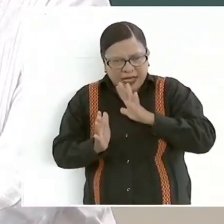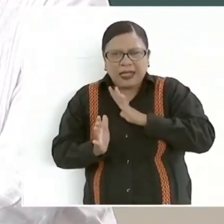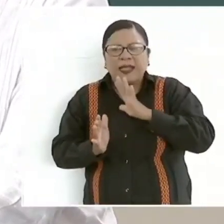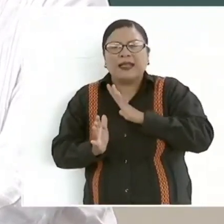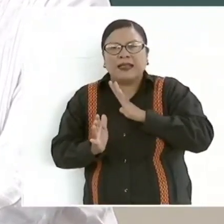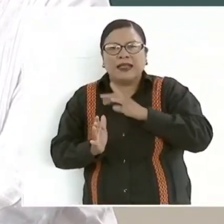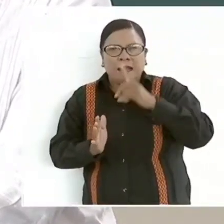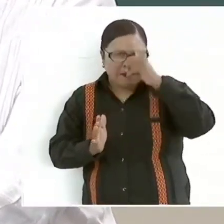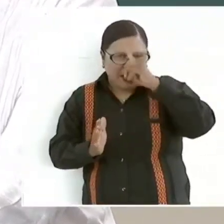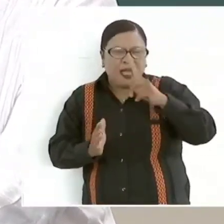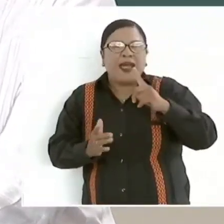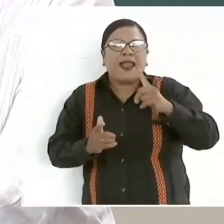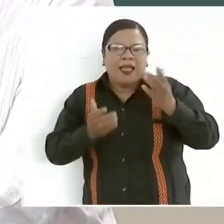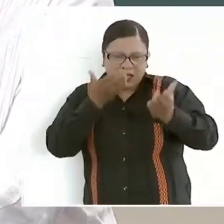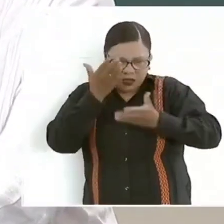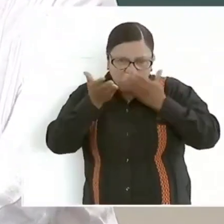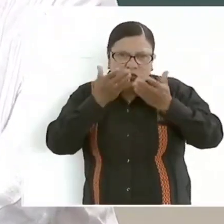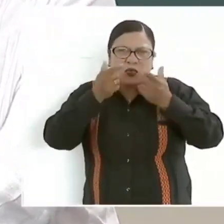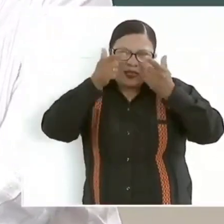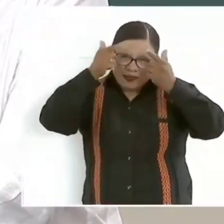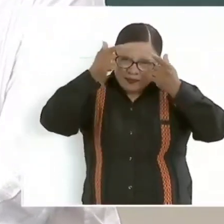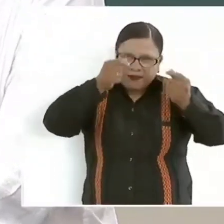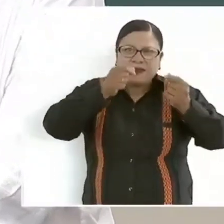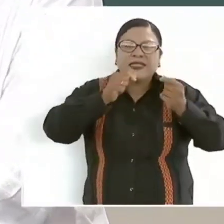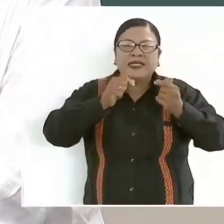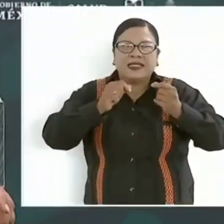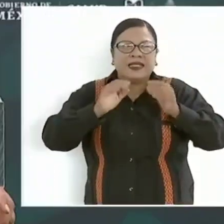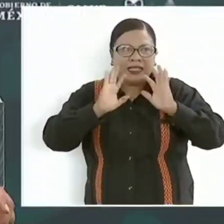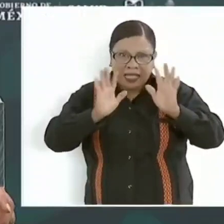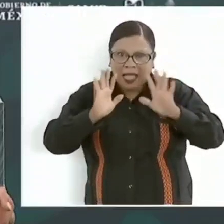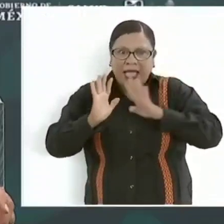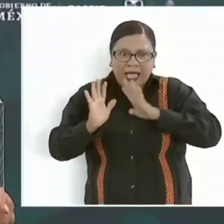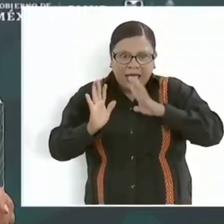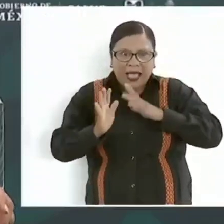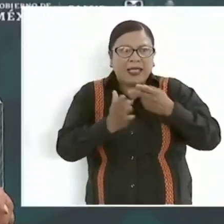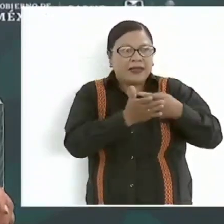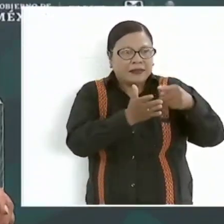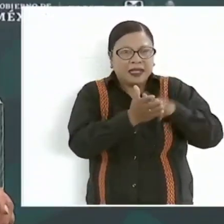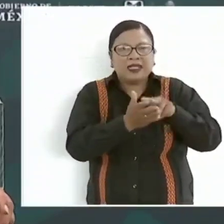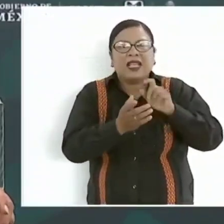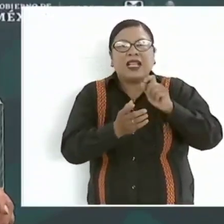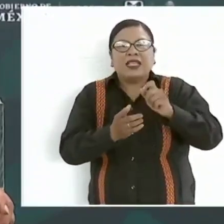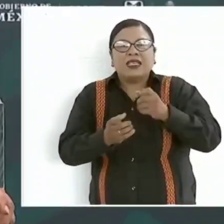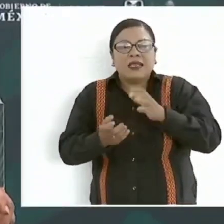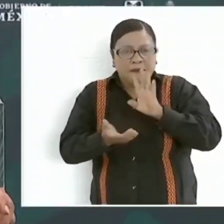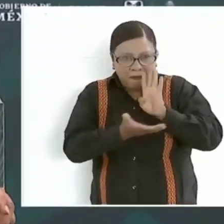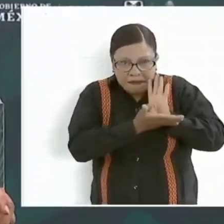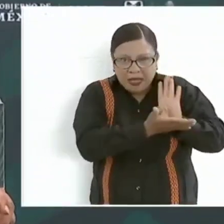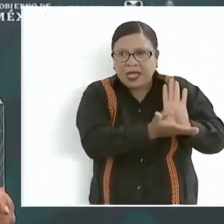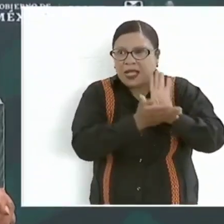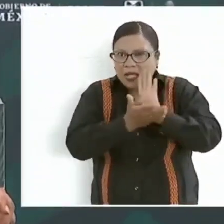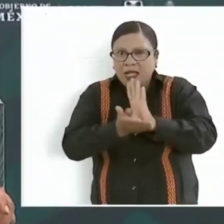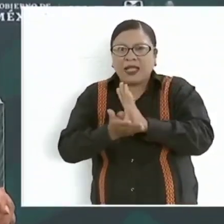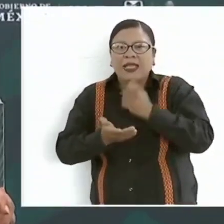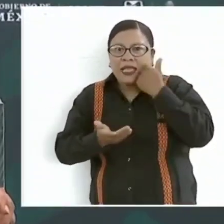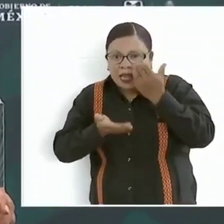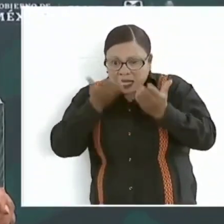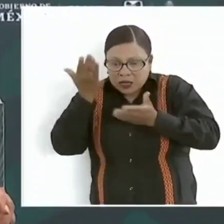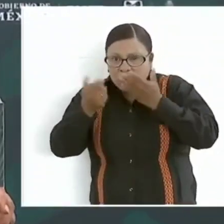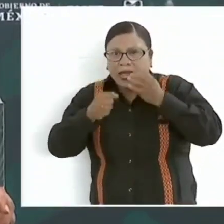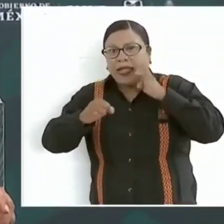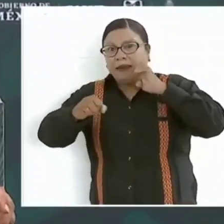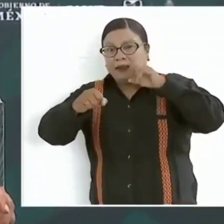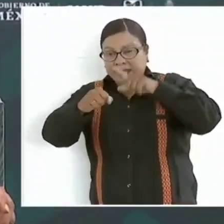para residentes, es decir, ya se están entregando el doble de becas para los que quieren estudiar